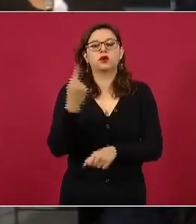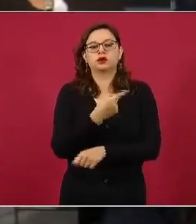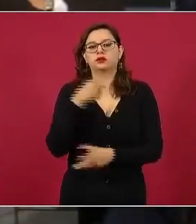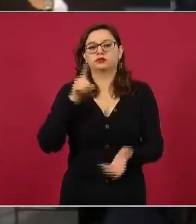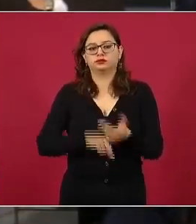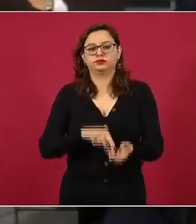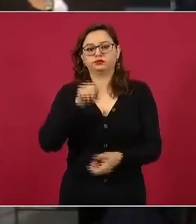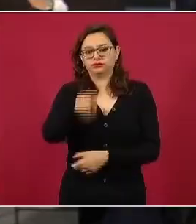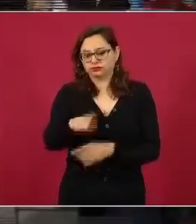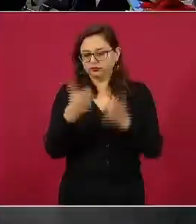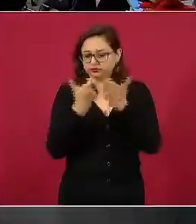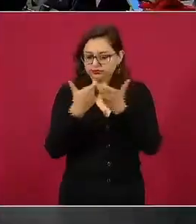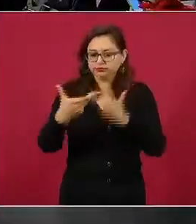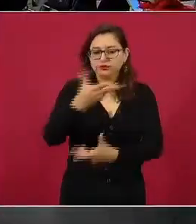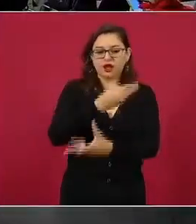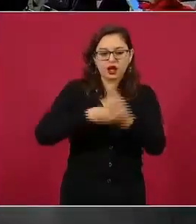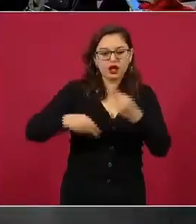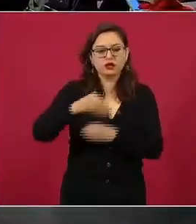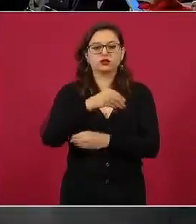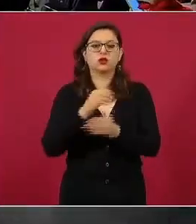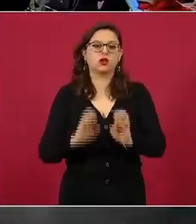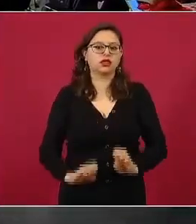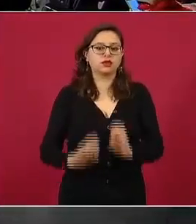los recursos, los inmuebles,